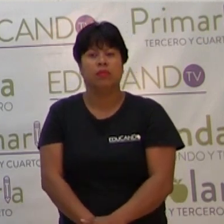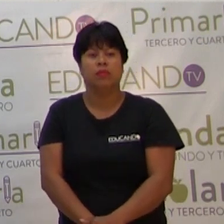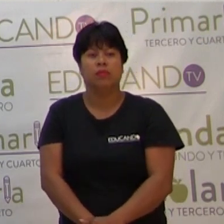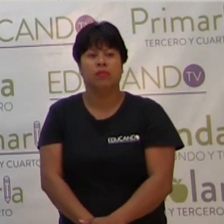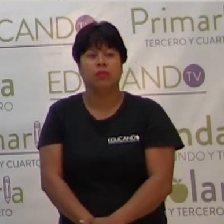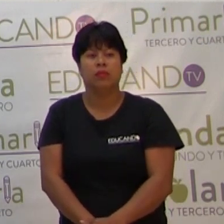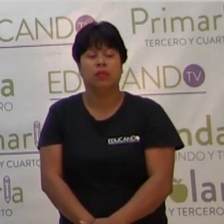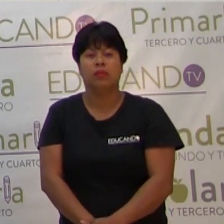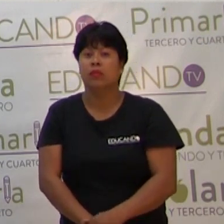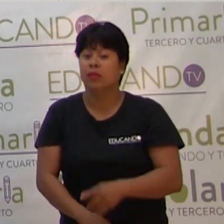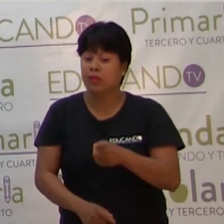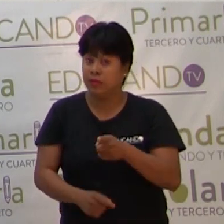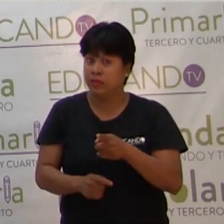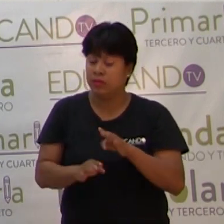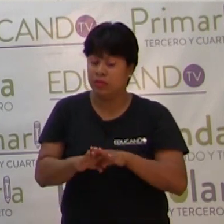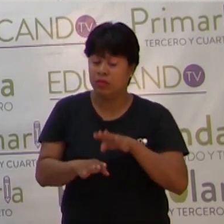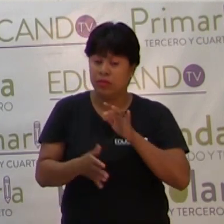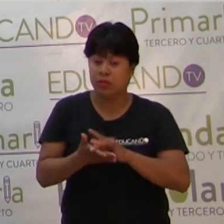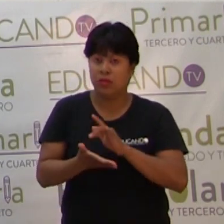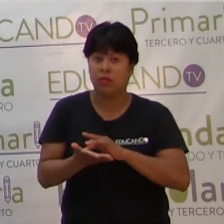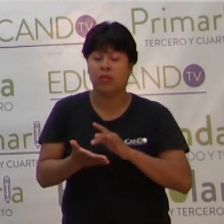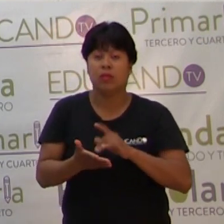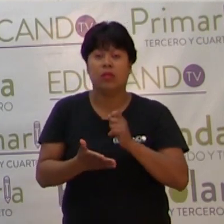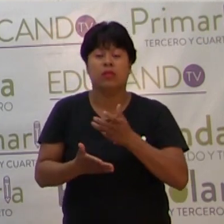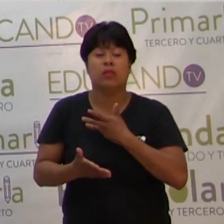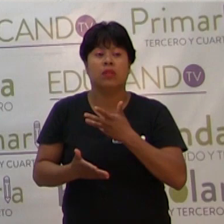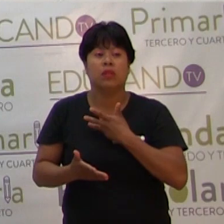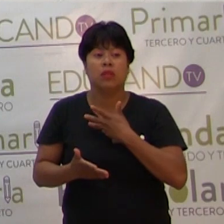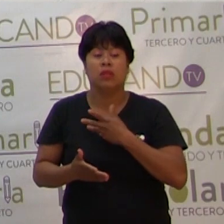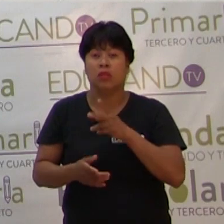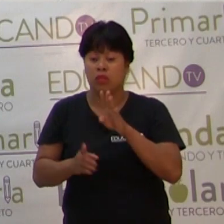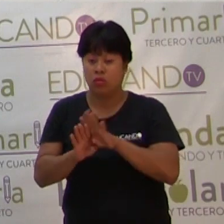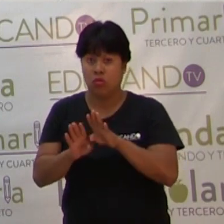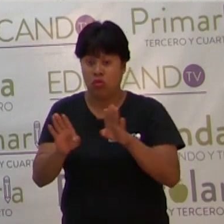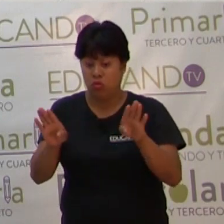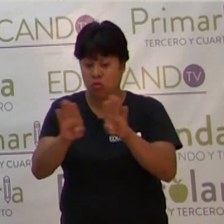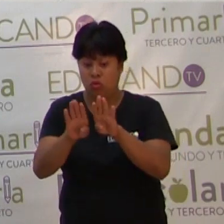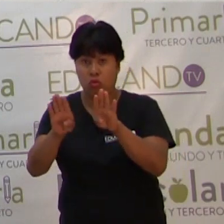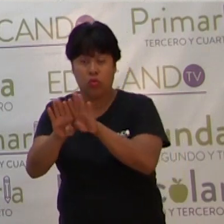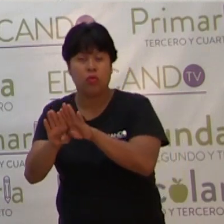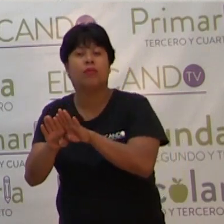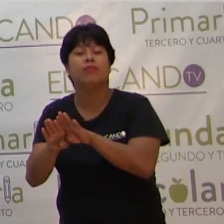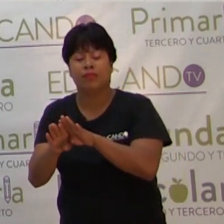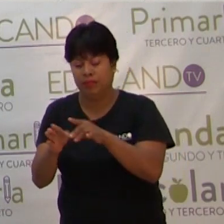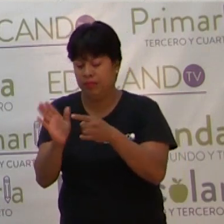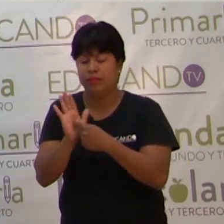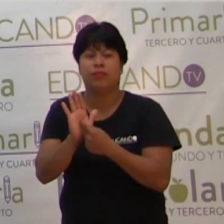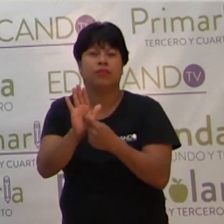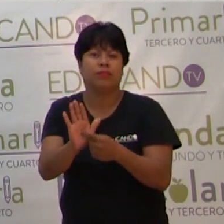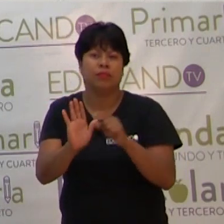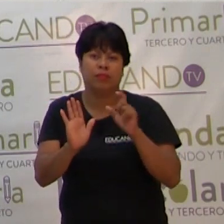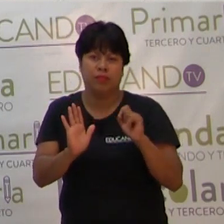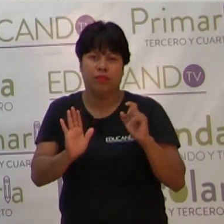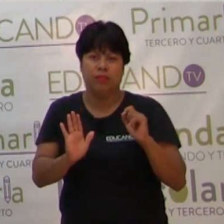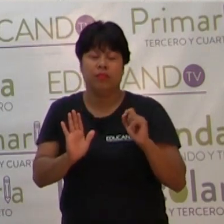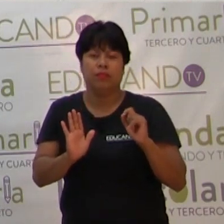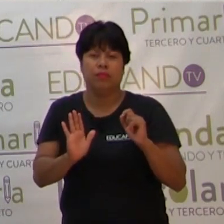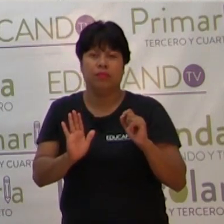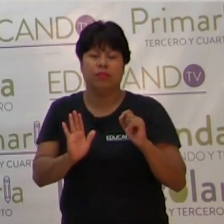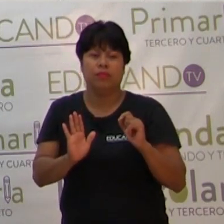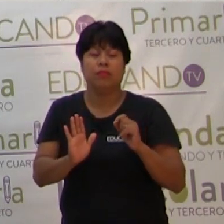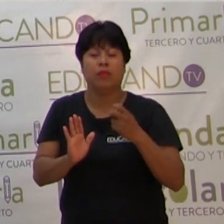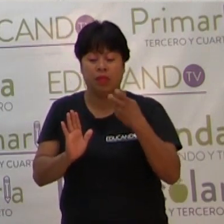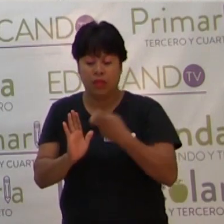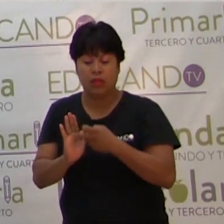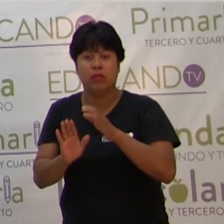en la mayoría de las calculadoras me va a salir, si pongo todo junto, me puede salir como resultado 20. Y